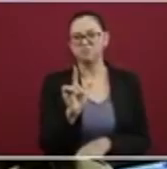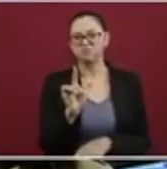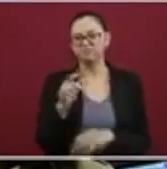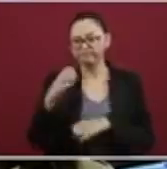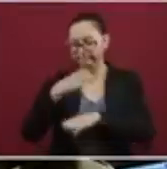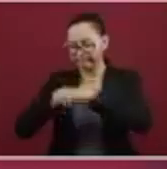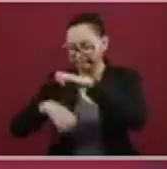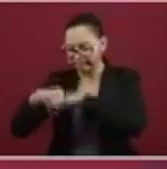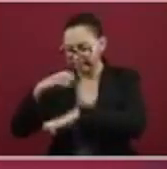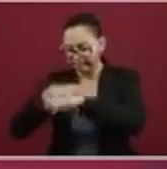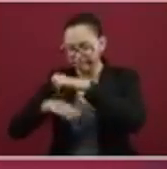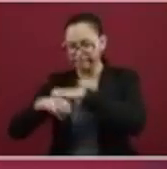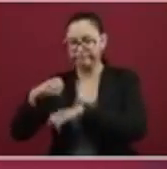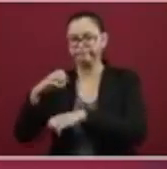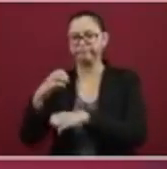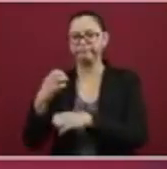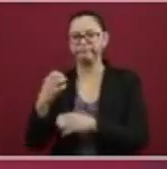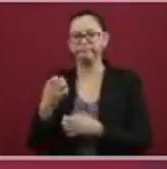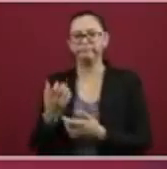empresarias,